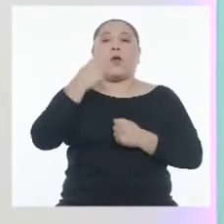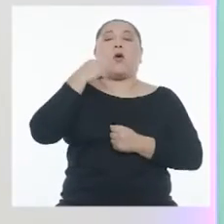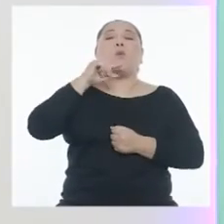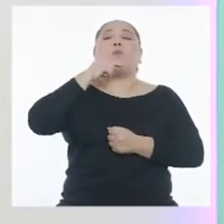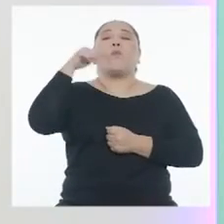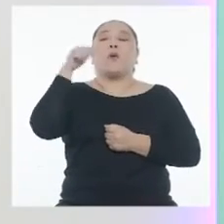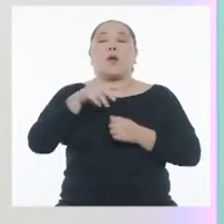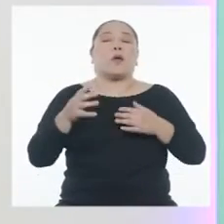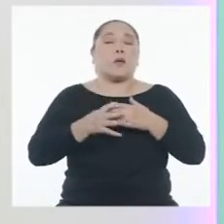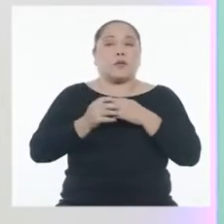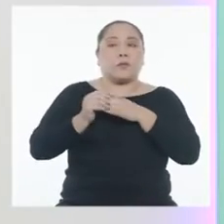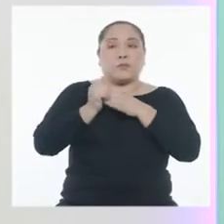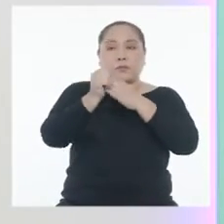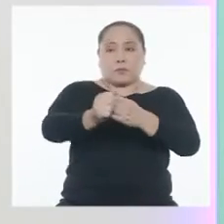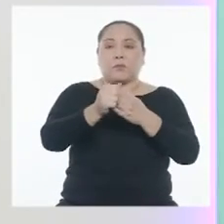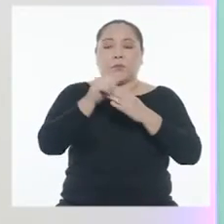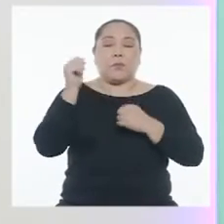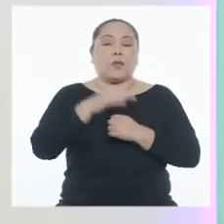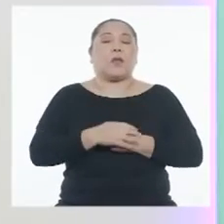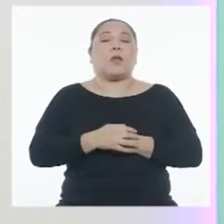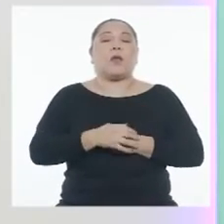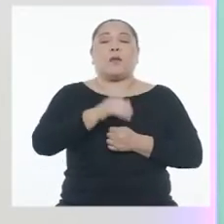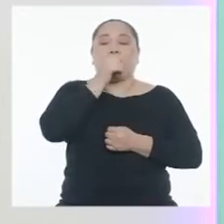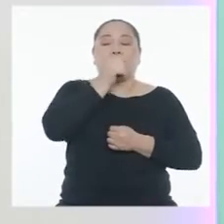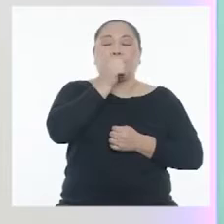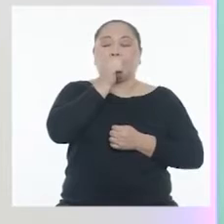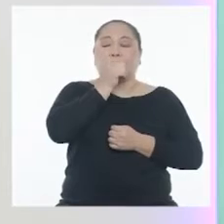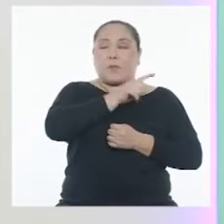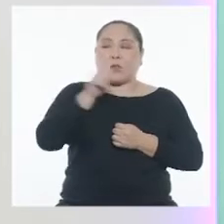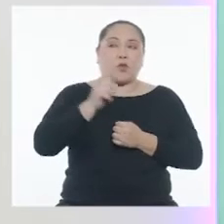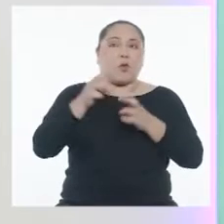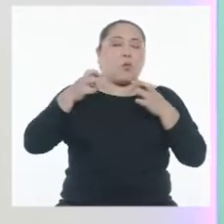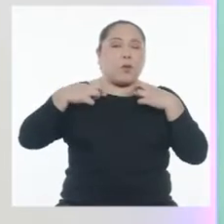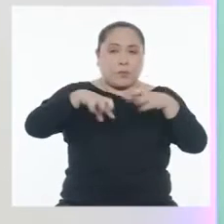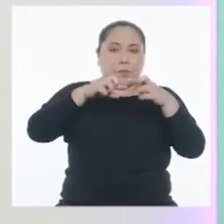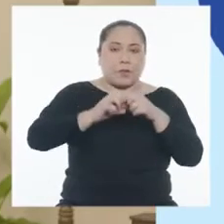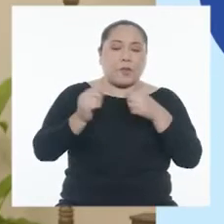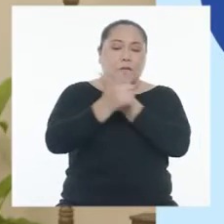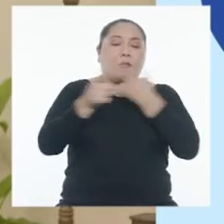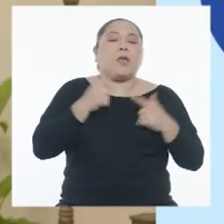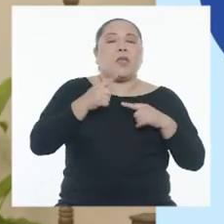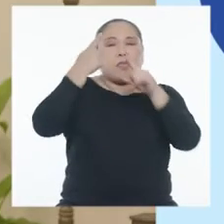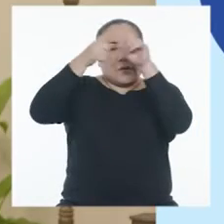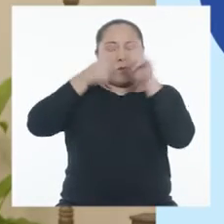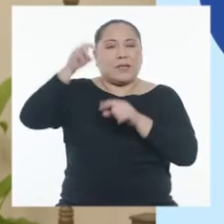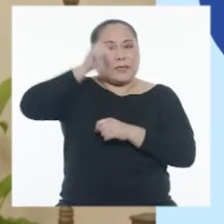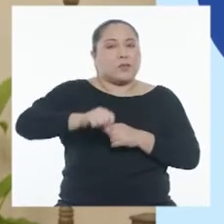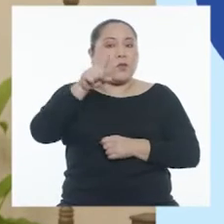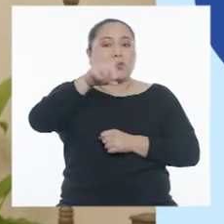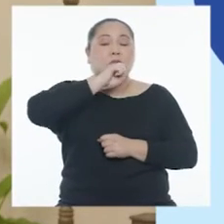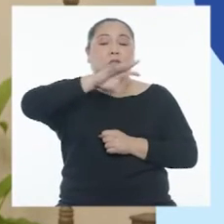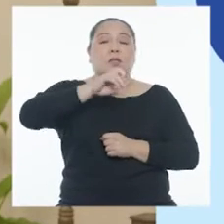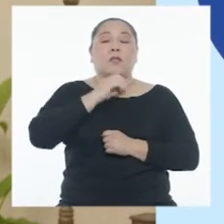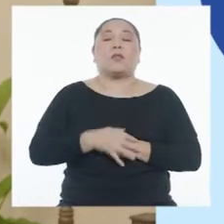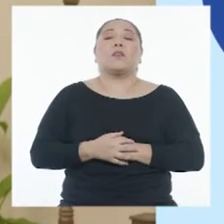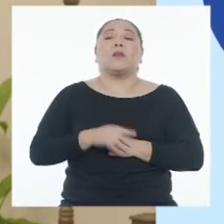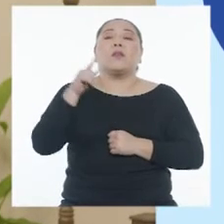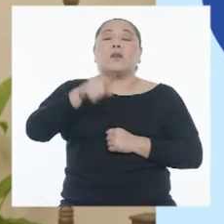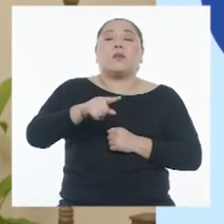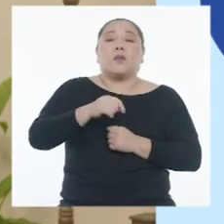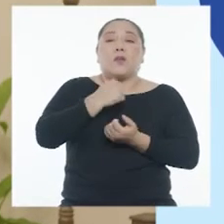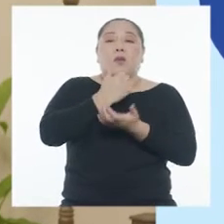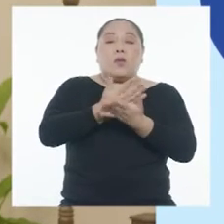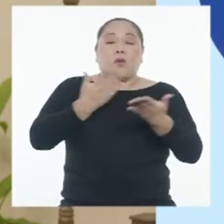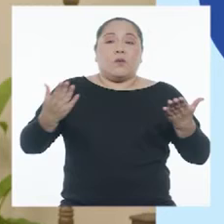género, la orientación sexual, la privación de libertad, entre otras. Efectivamente, lo que han mencionado